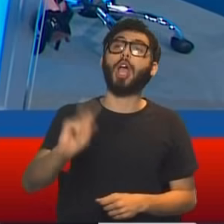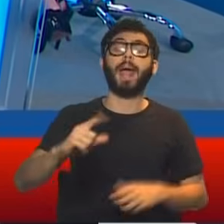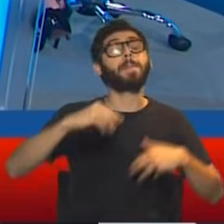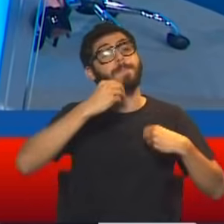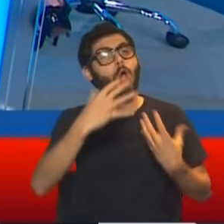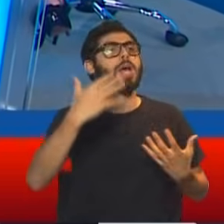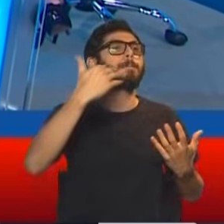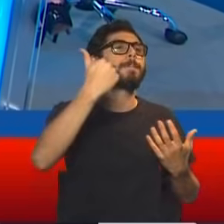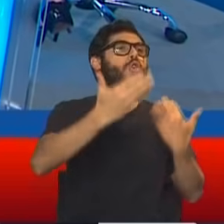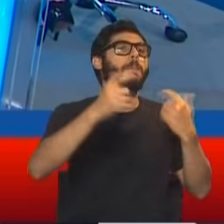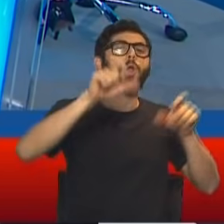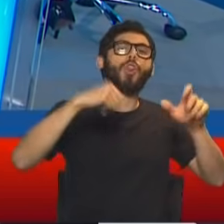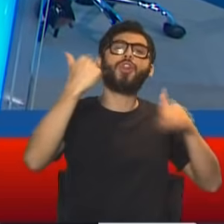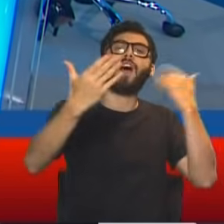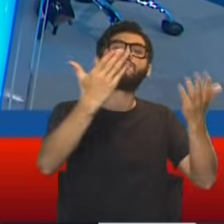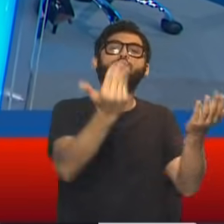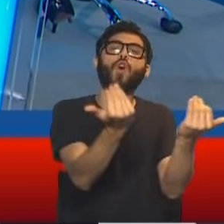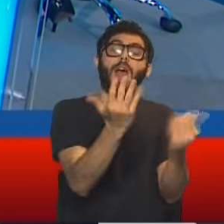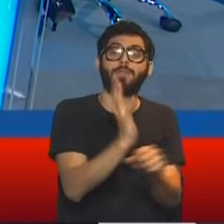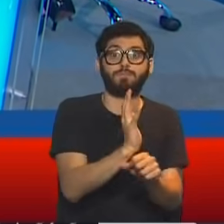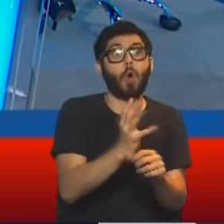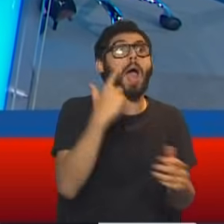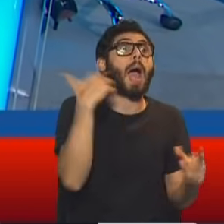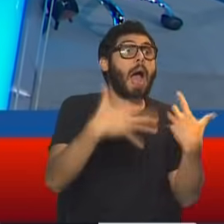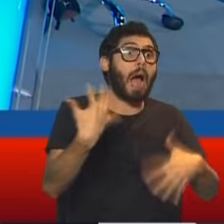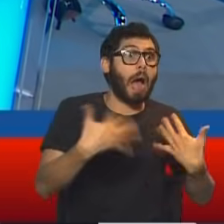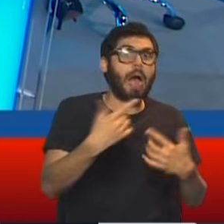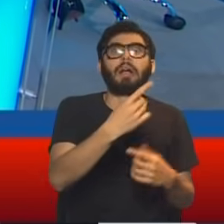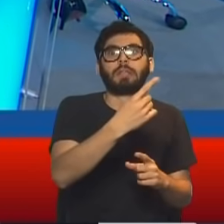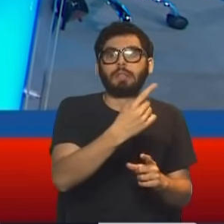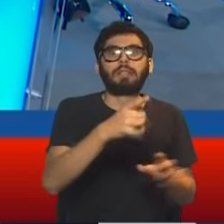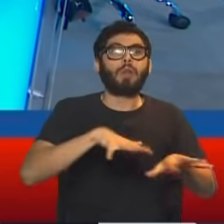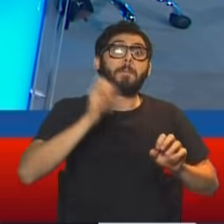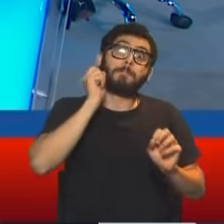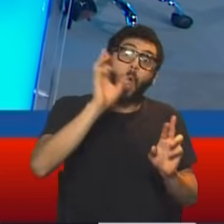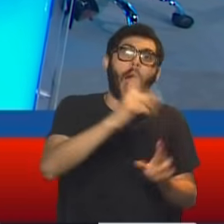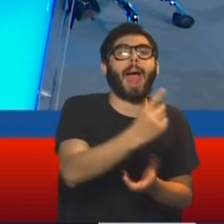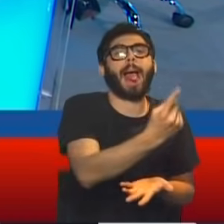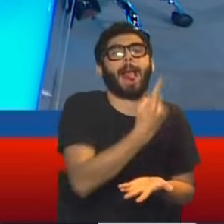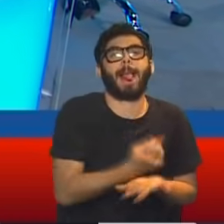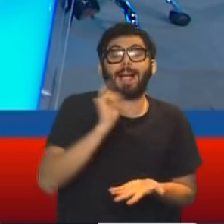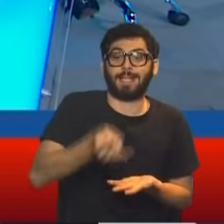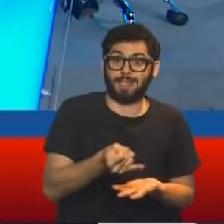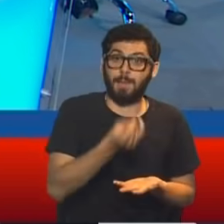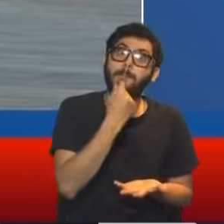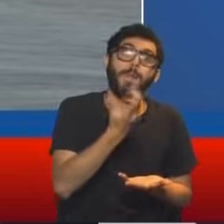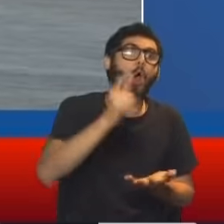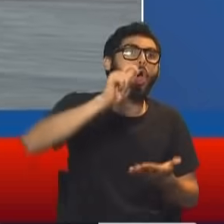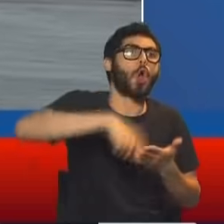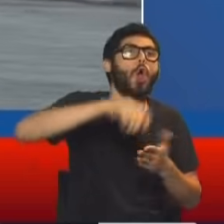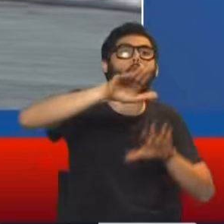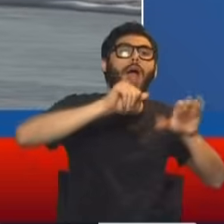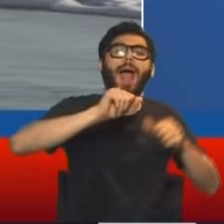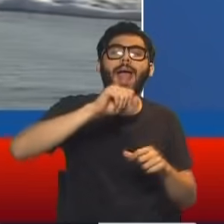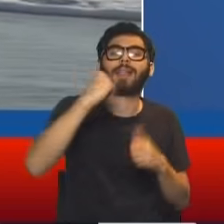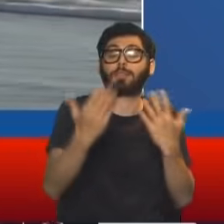de afuera que sí quiere trabajar porque está en una situación de emergencia, porque viene en una situación peor. Entonces, esta idea de contratemos extranjeros porque es mejor. No